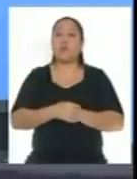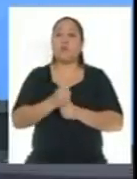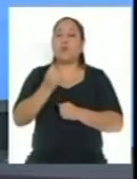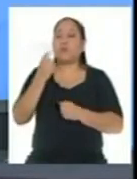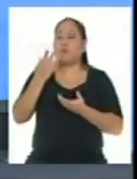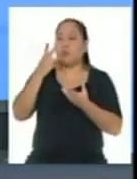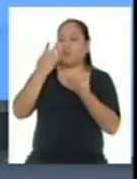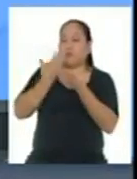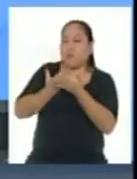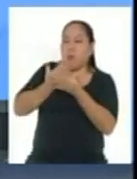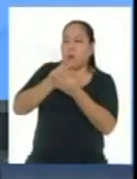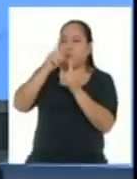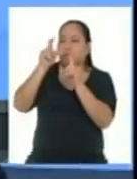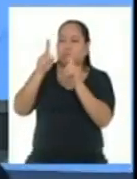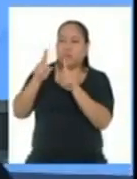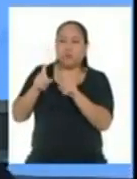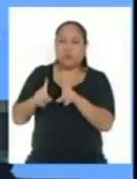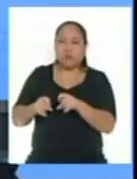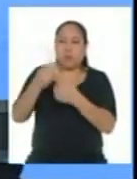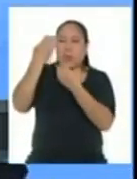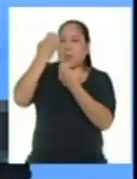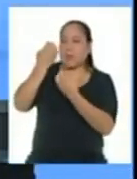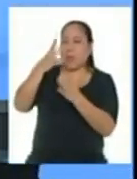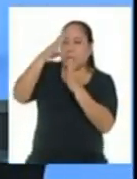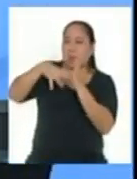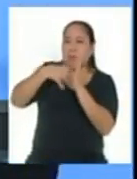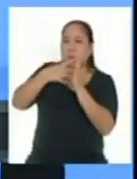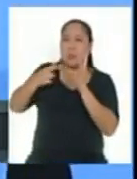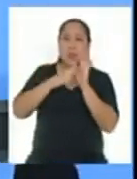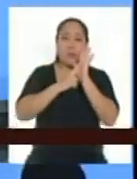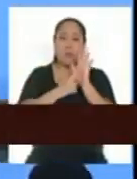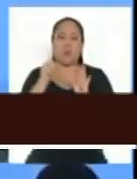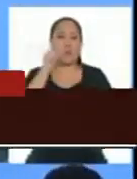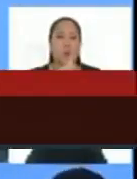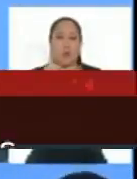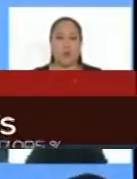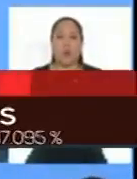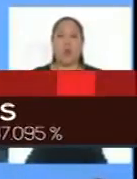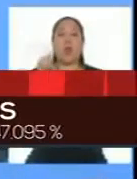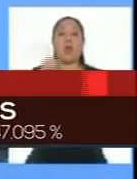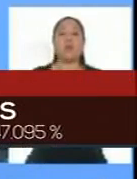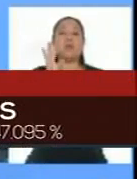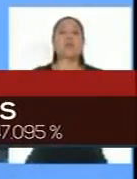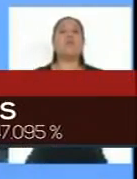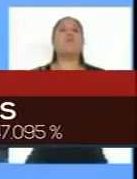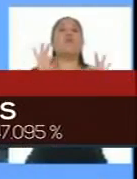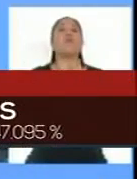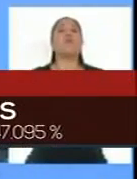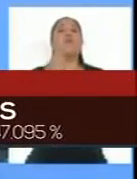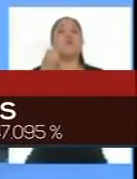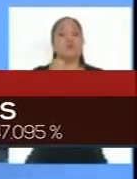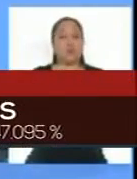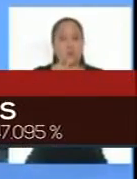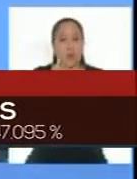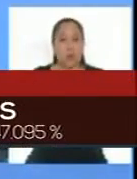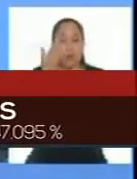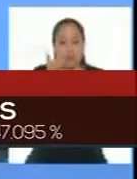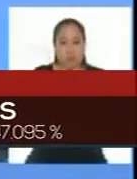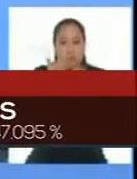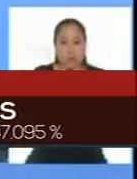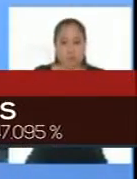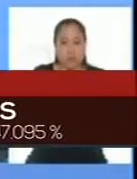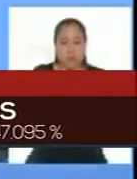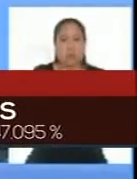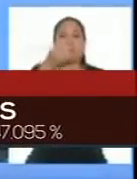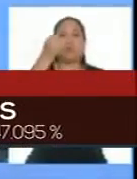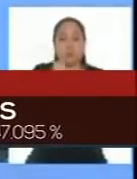una muestra estadística representativa, son fundamentalmente el resultado